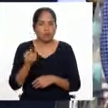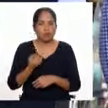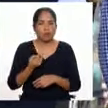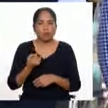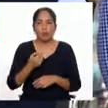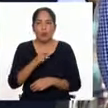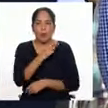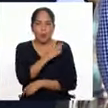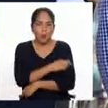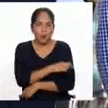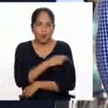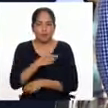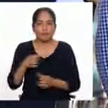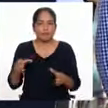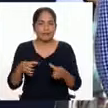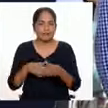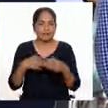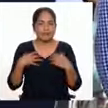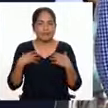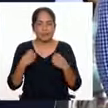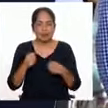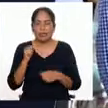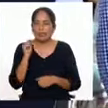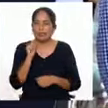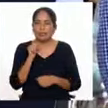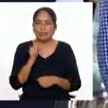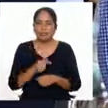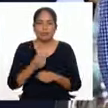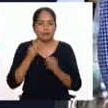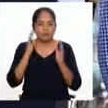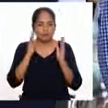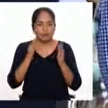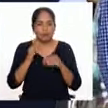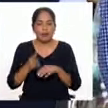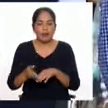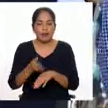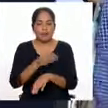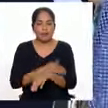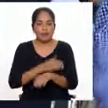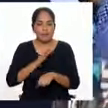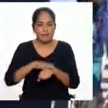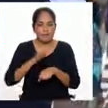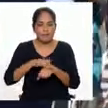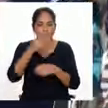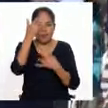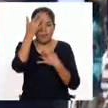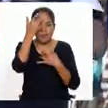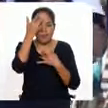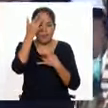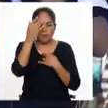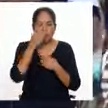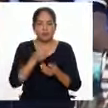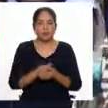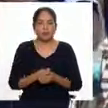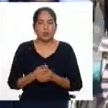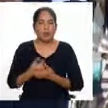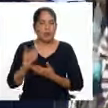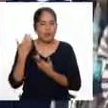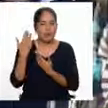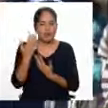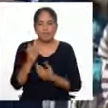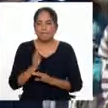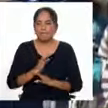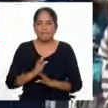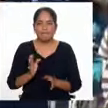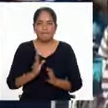los centros de salud. Desde allí hay que prevenir las enfermedades y no estar esperando que